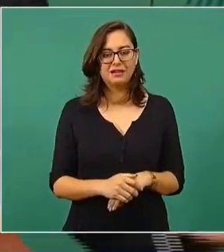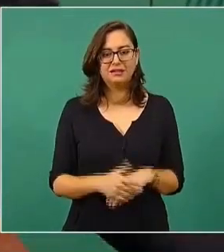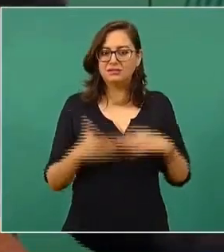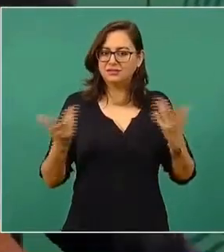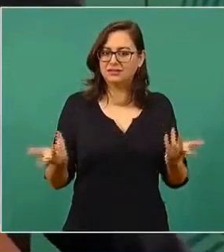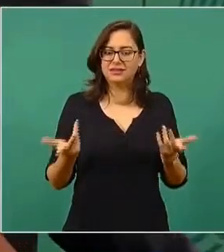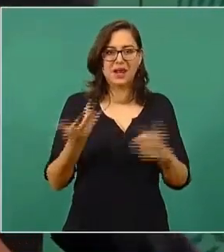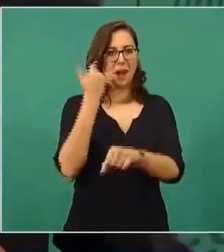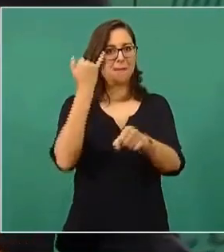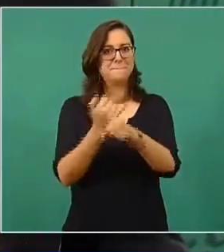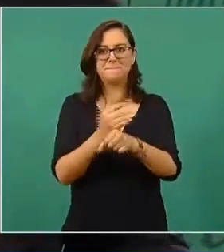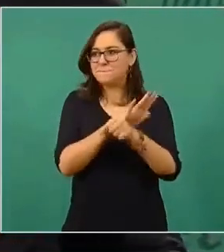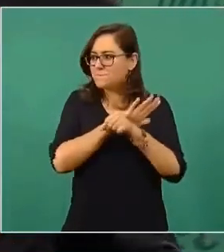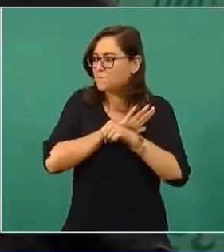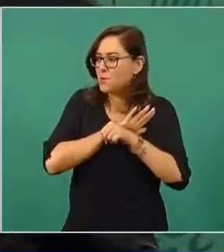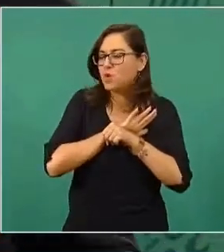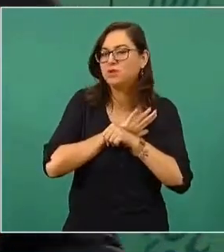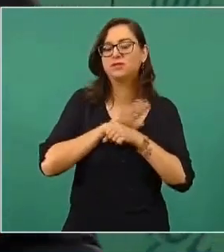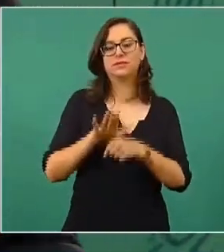porque no es posible